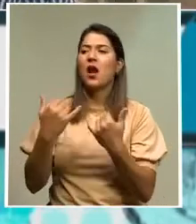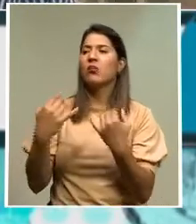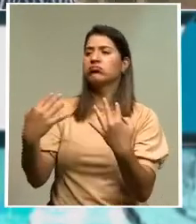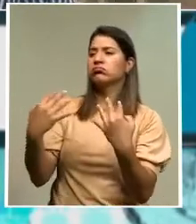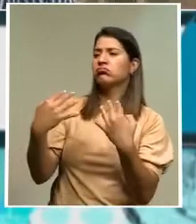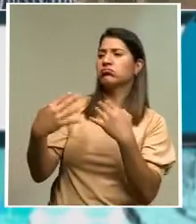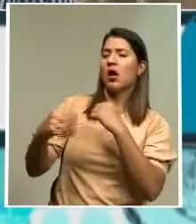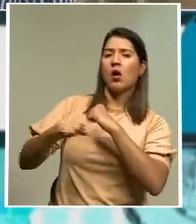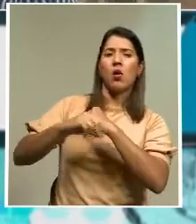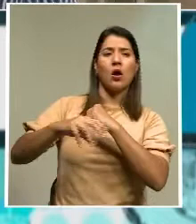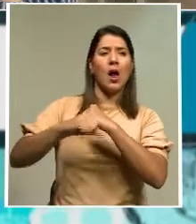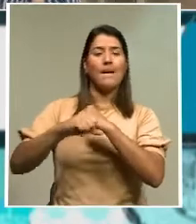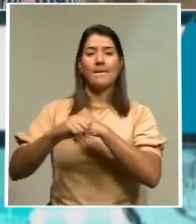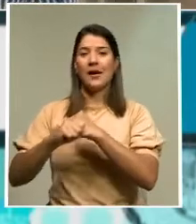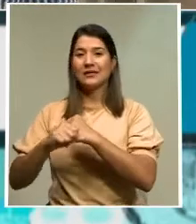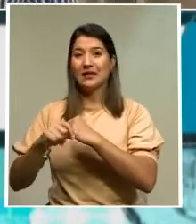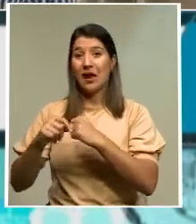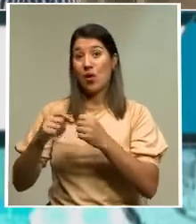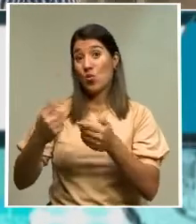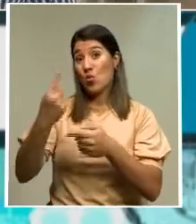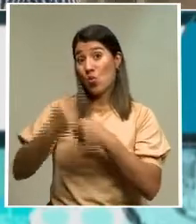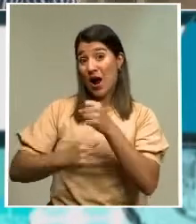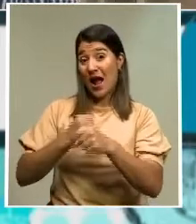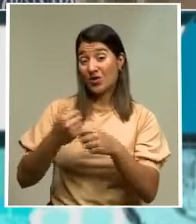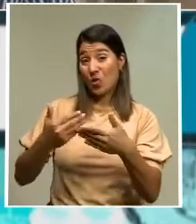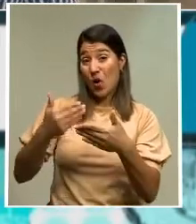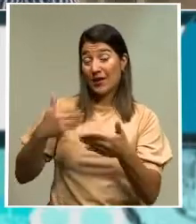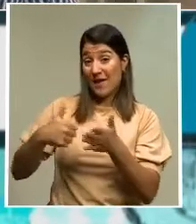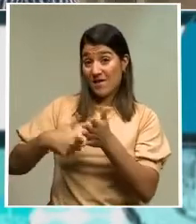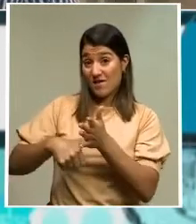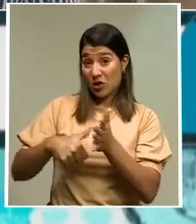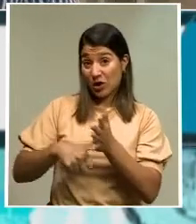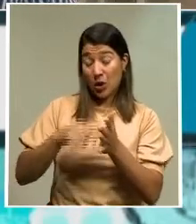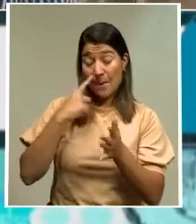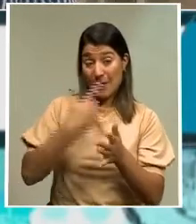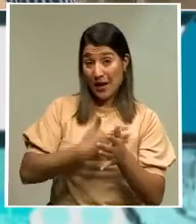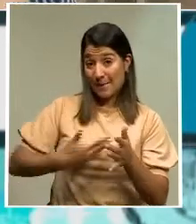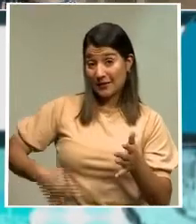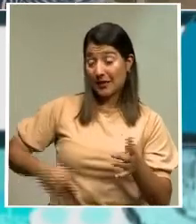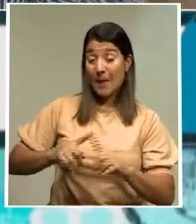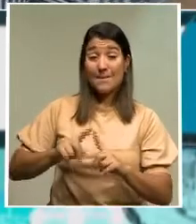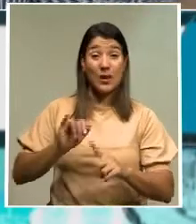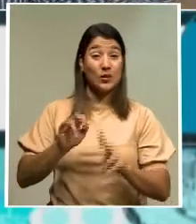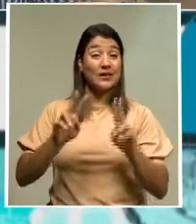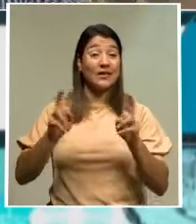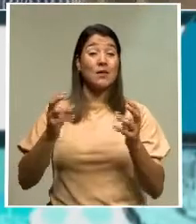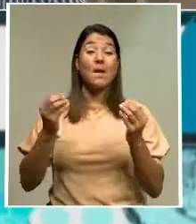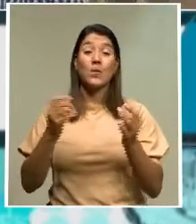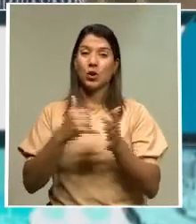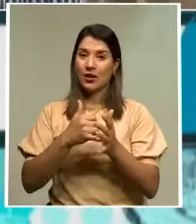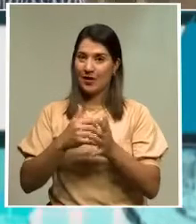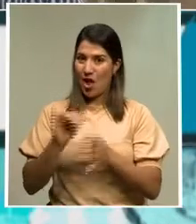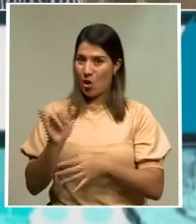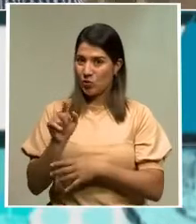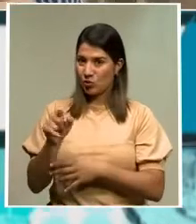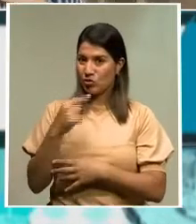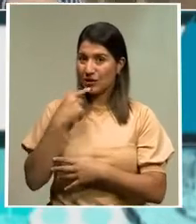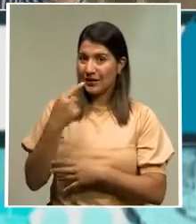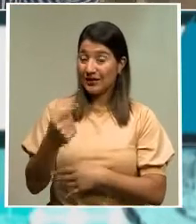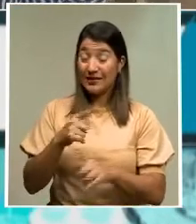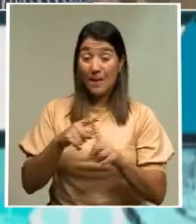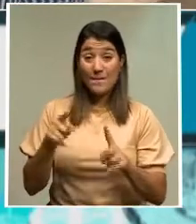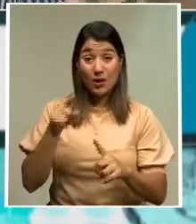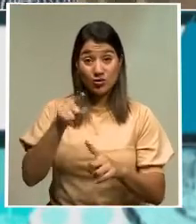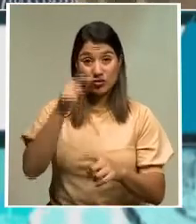año electoral. Pero bueno, es realmente un tema, como usted lo dice, bastante delicado. Recordemos que también pues el